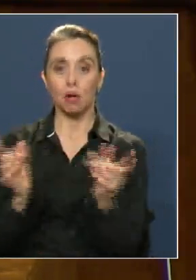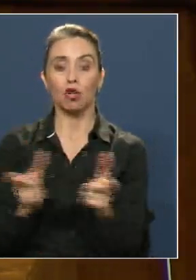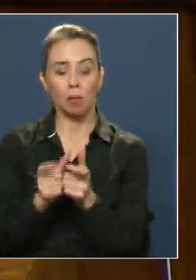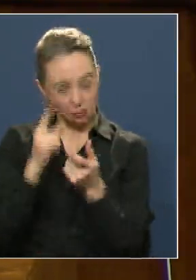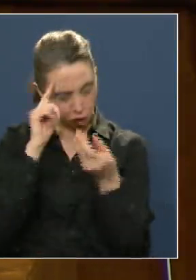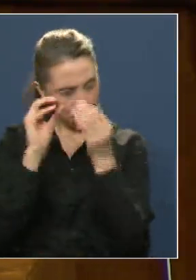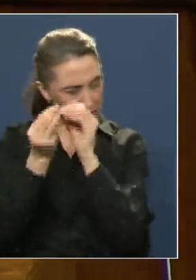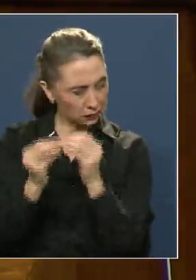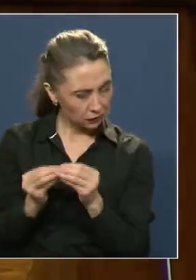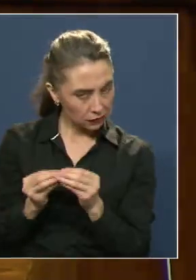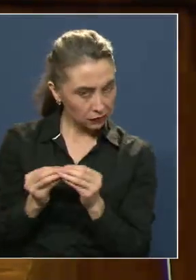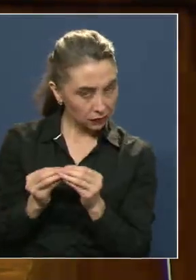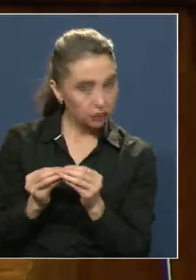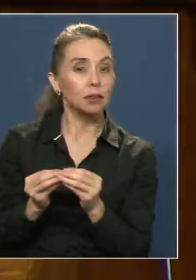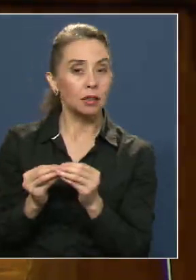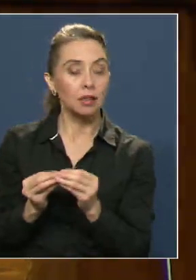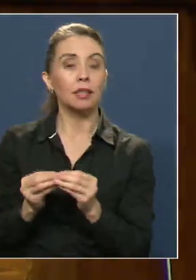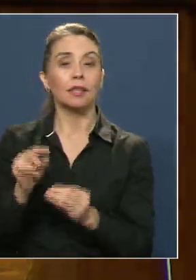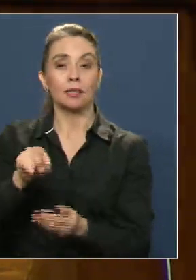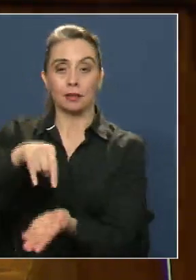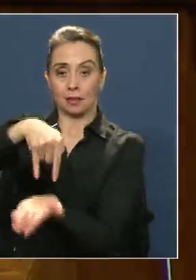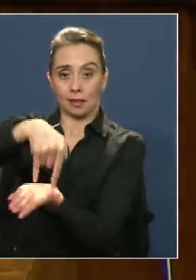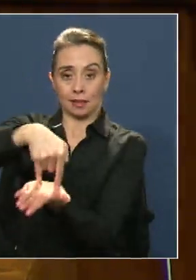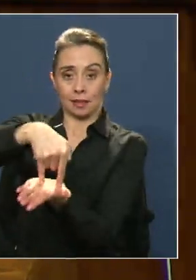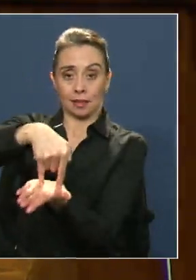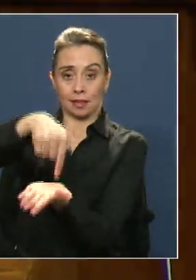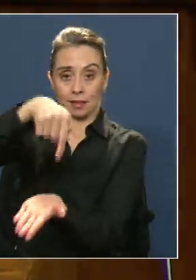tanto, que